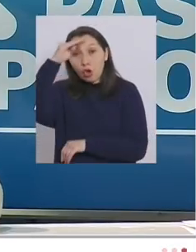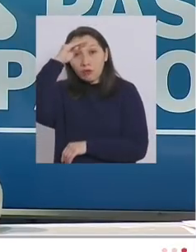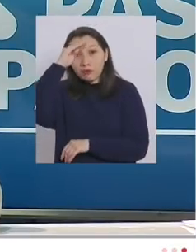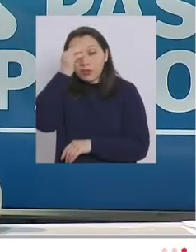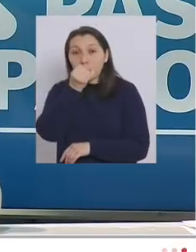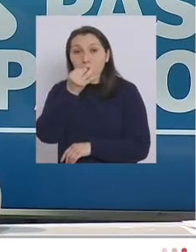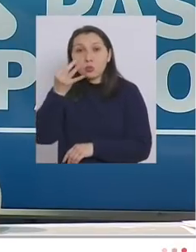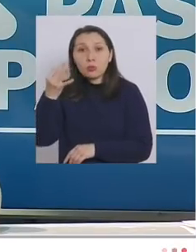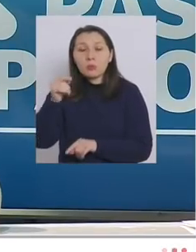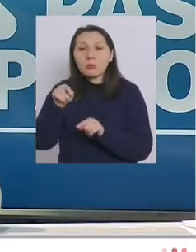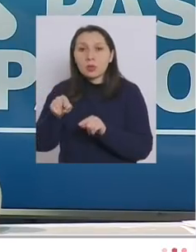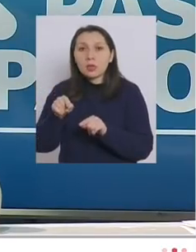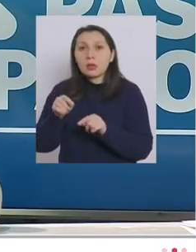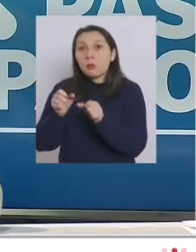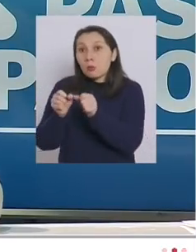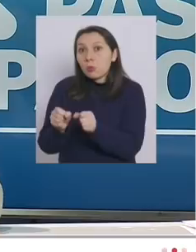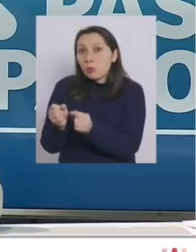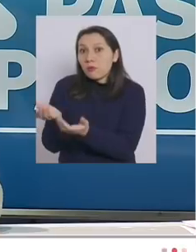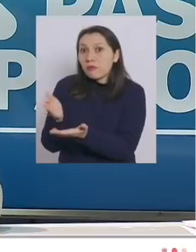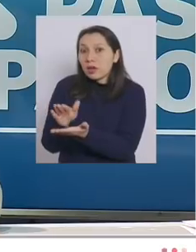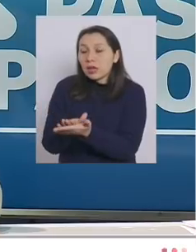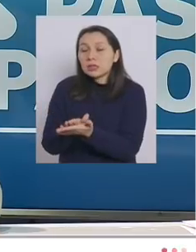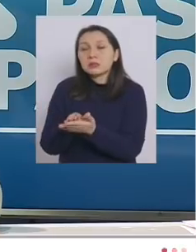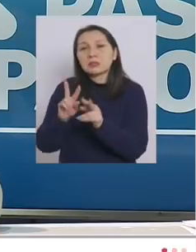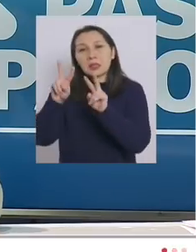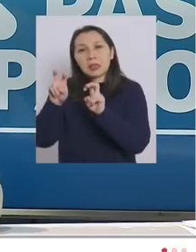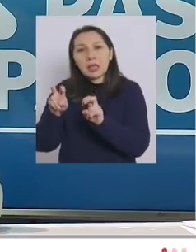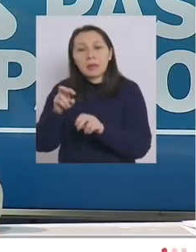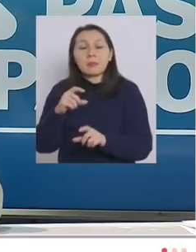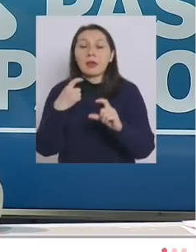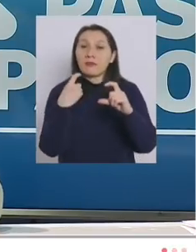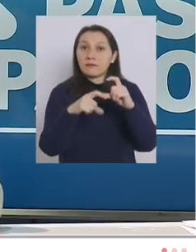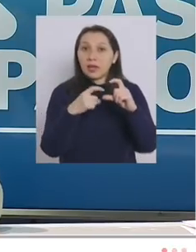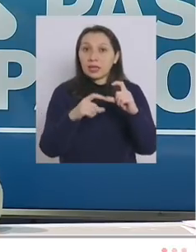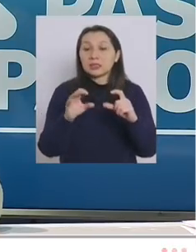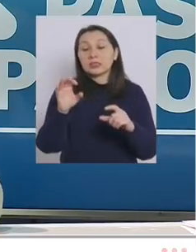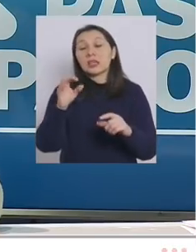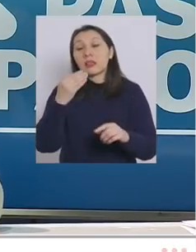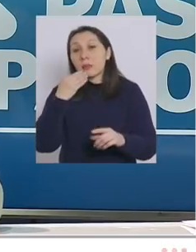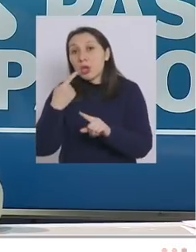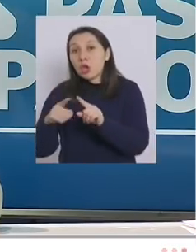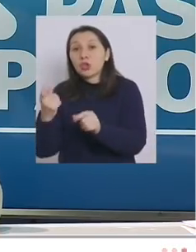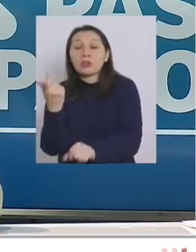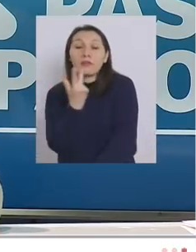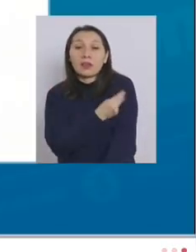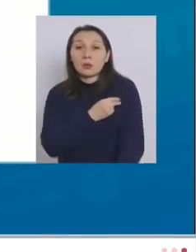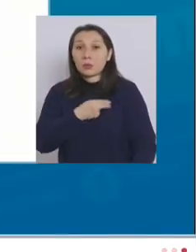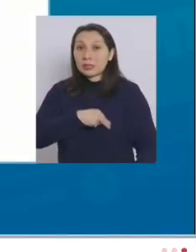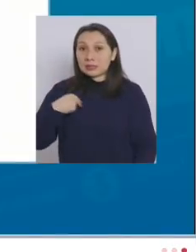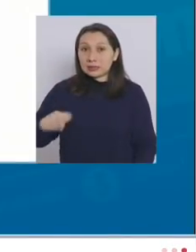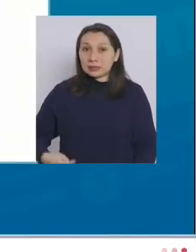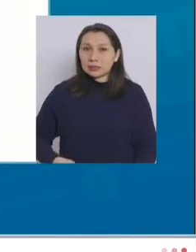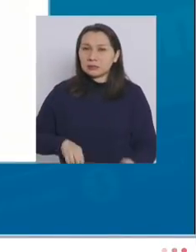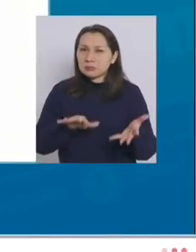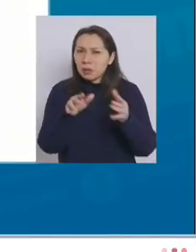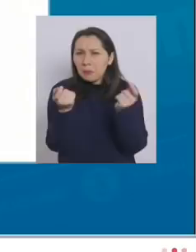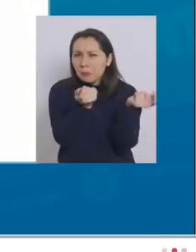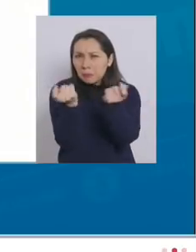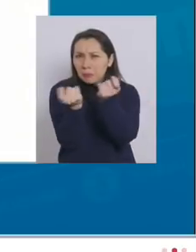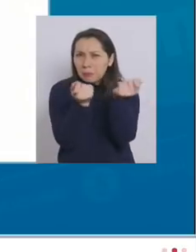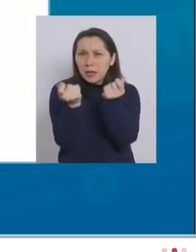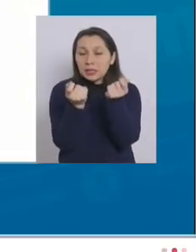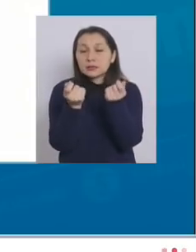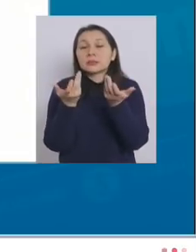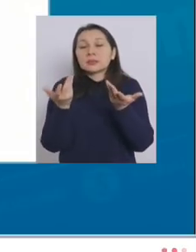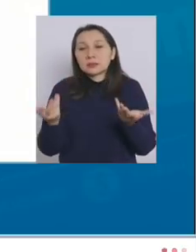en el outcome fallecer, ¿cierto?, tanto de Pfizer como de la vacuna de Sinovac, se acercan bastante.